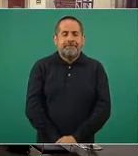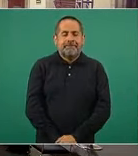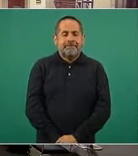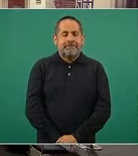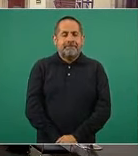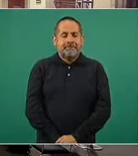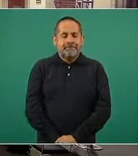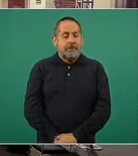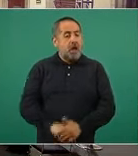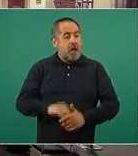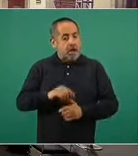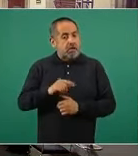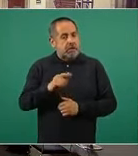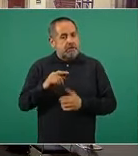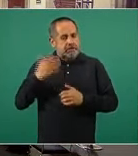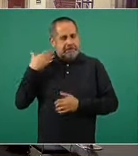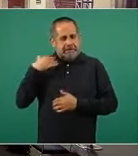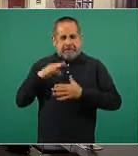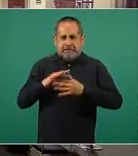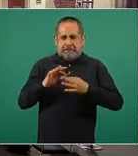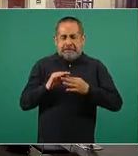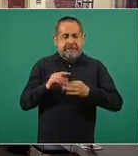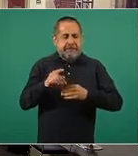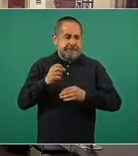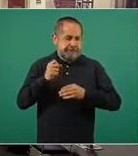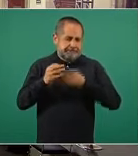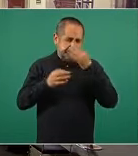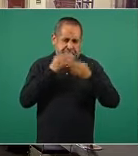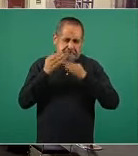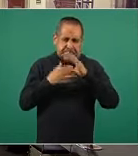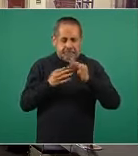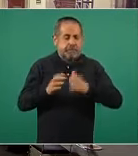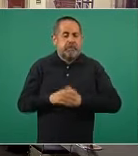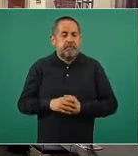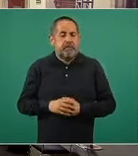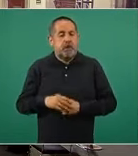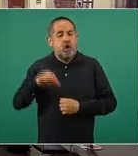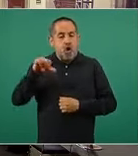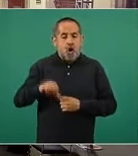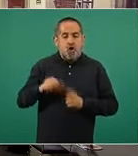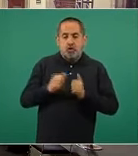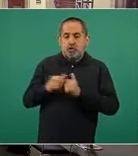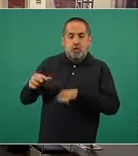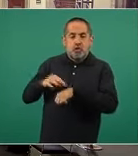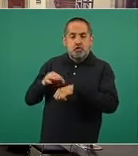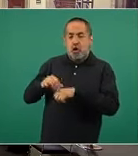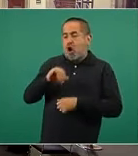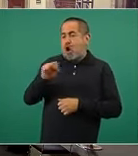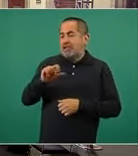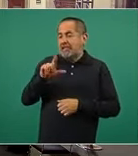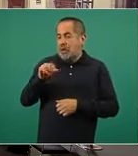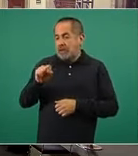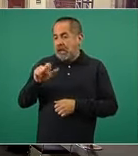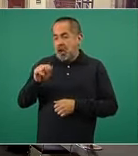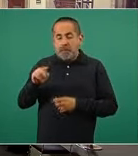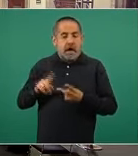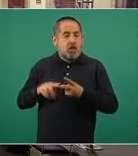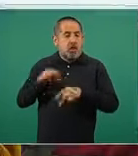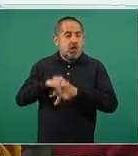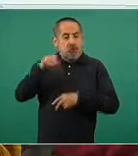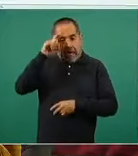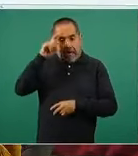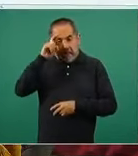Ahora bien, como les comentaba al principio de esta conferencia, el día de hoy decidimos con el doctor José Luis Salomía, el doctor Hugo López-Gatell